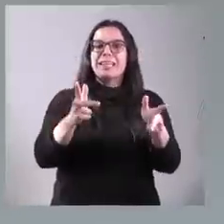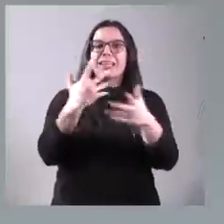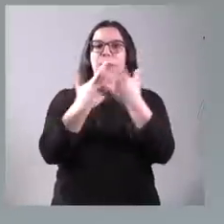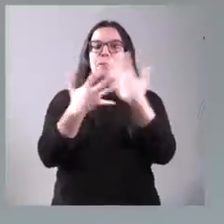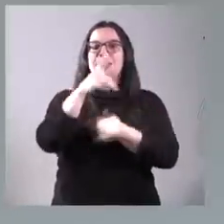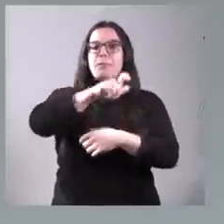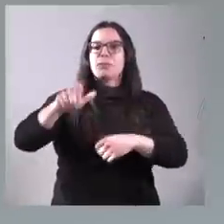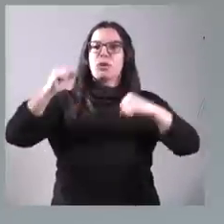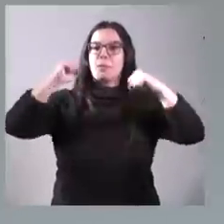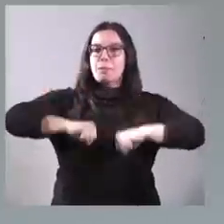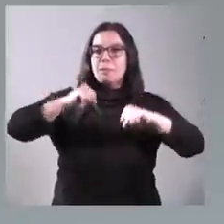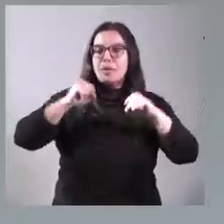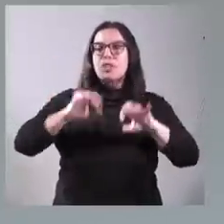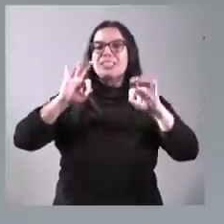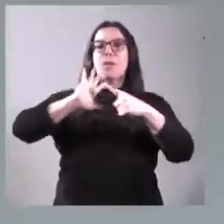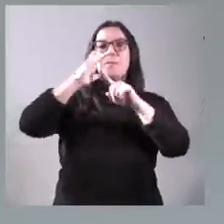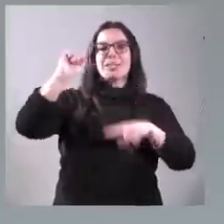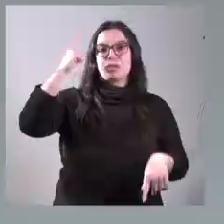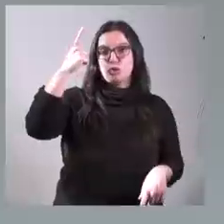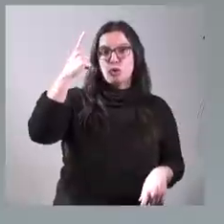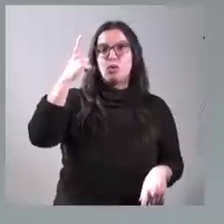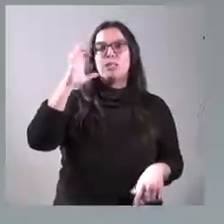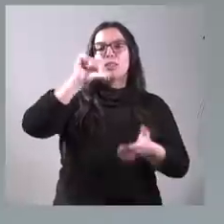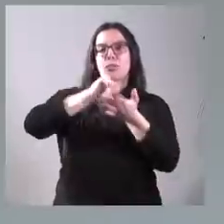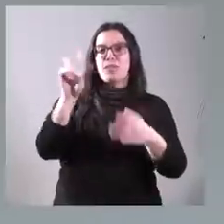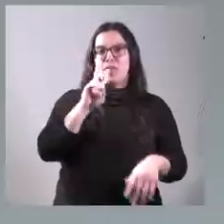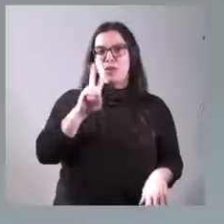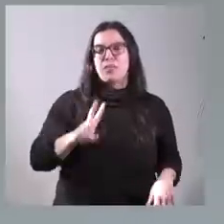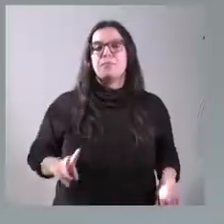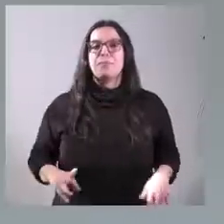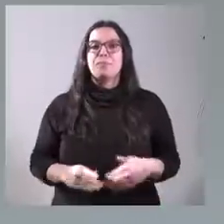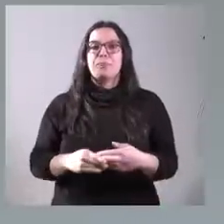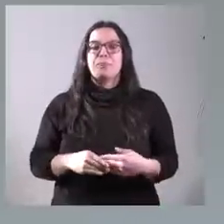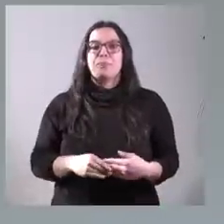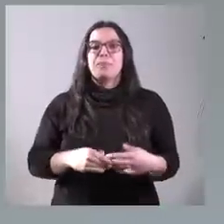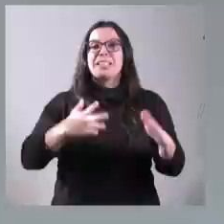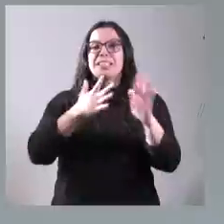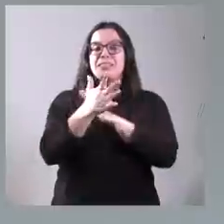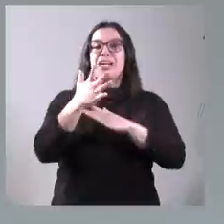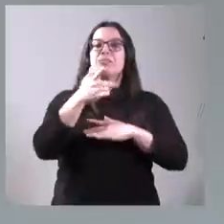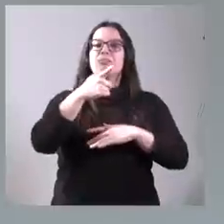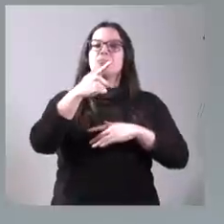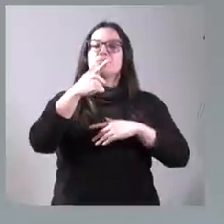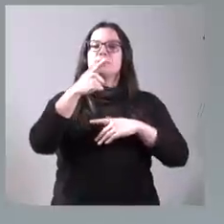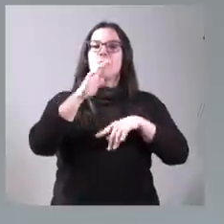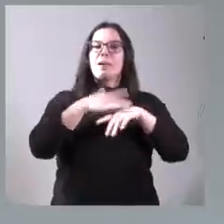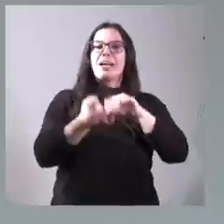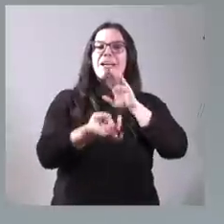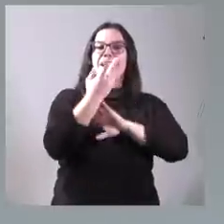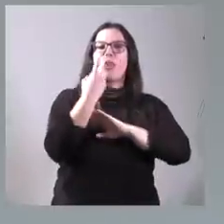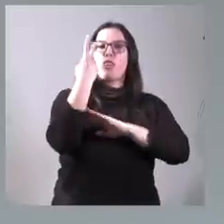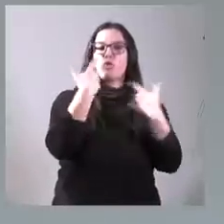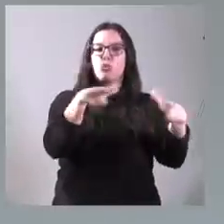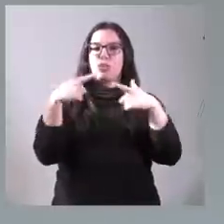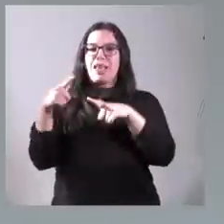personas mayores en Parque Sol en Valladolid hablamos de los trabajos para la creación de nuevas unidades